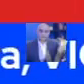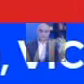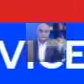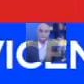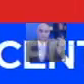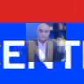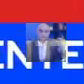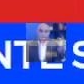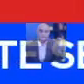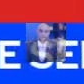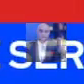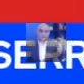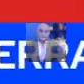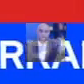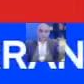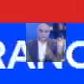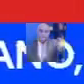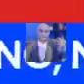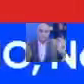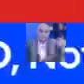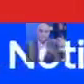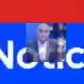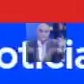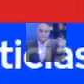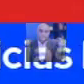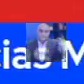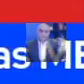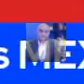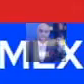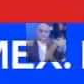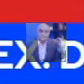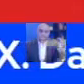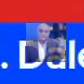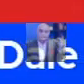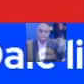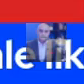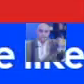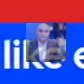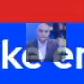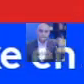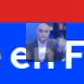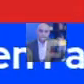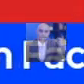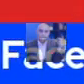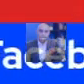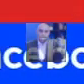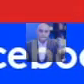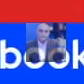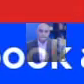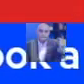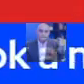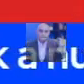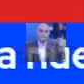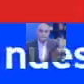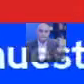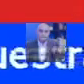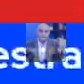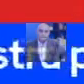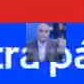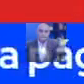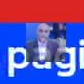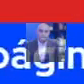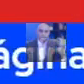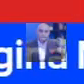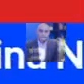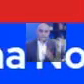lo han amenazado de todo, ¿sabes? Este es un político de raza. Y que te lo diga